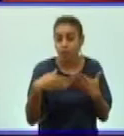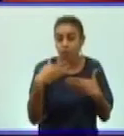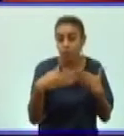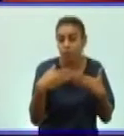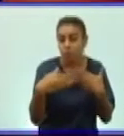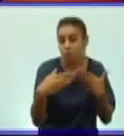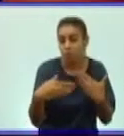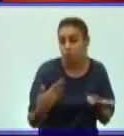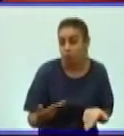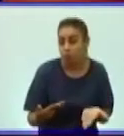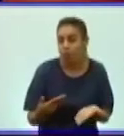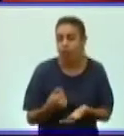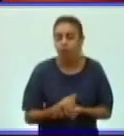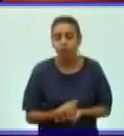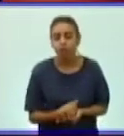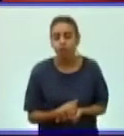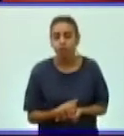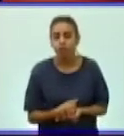social